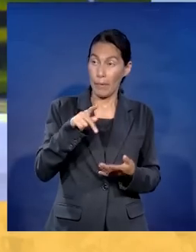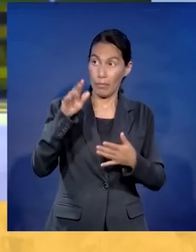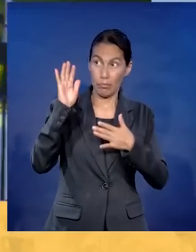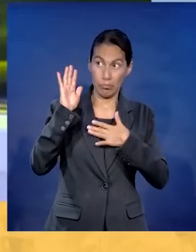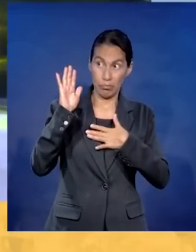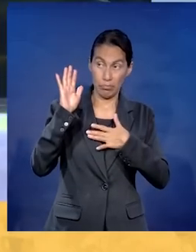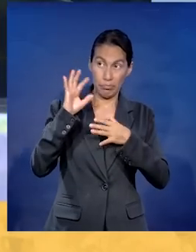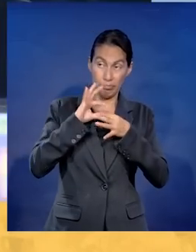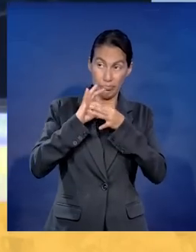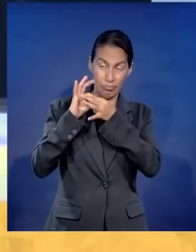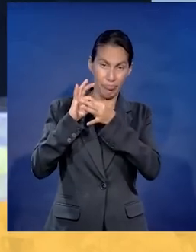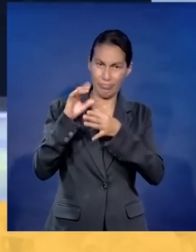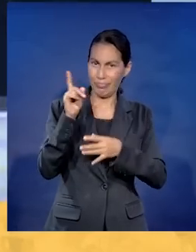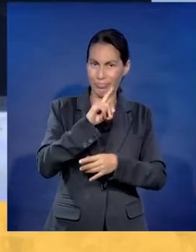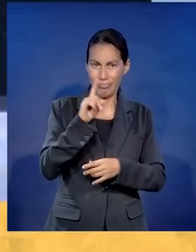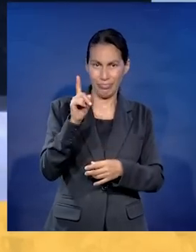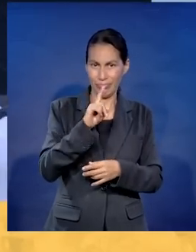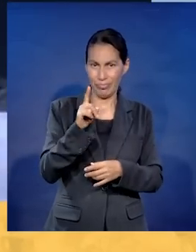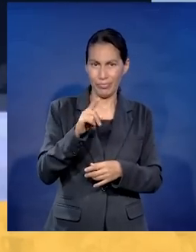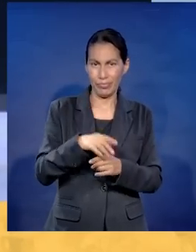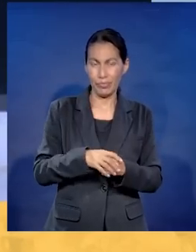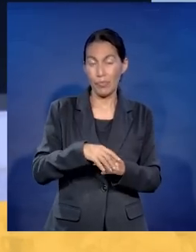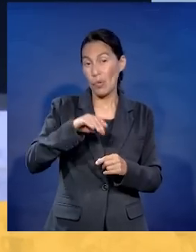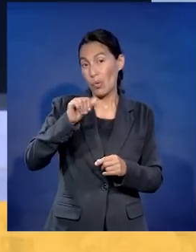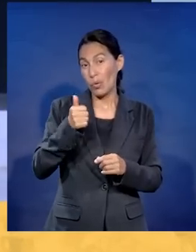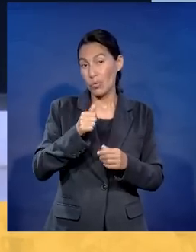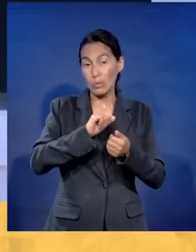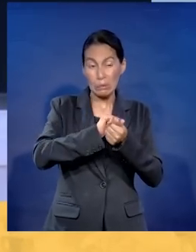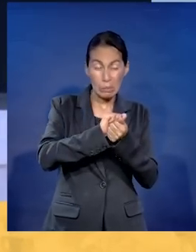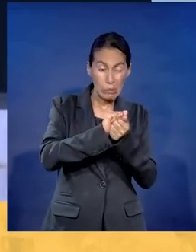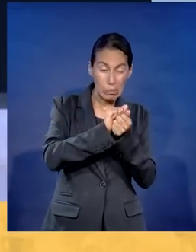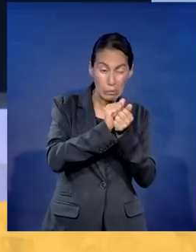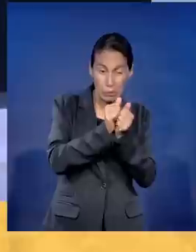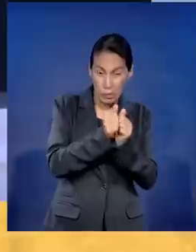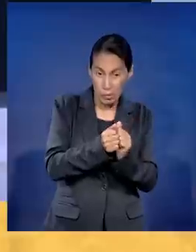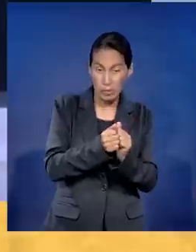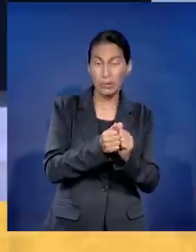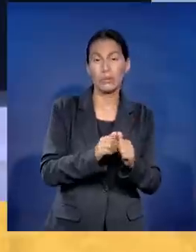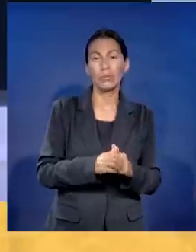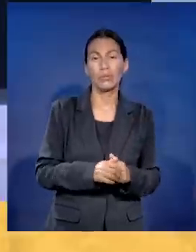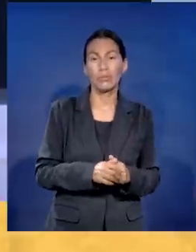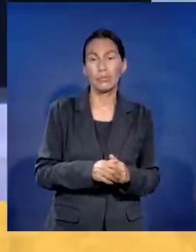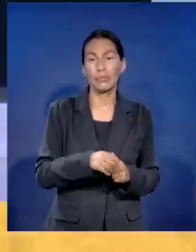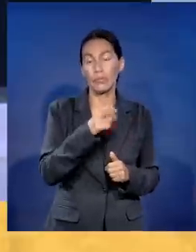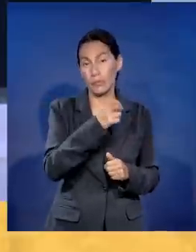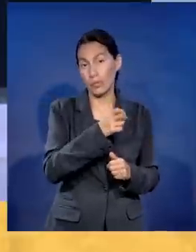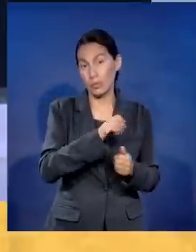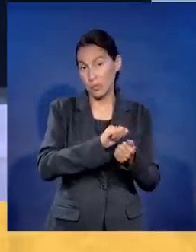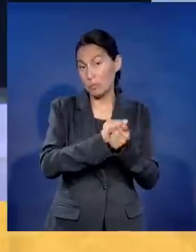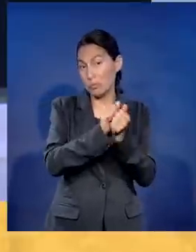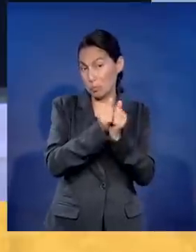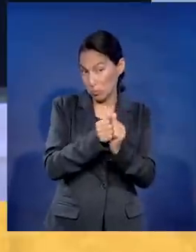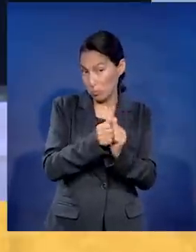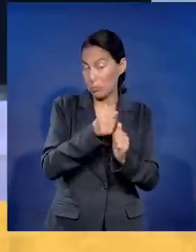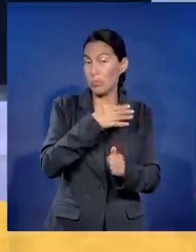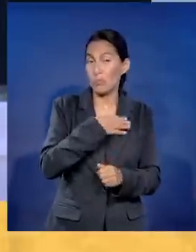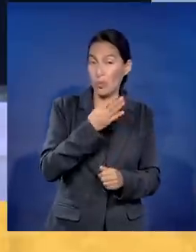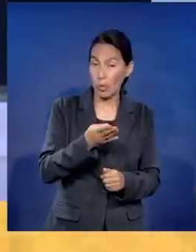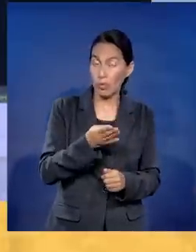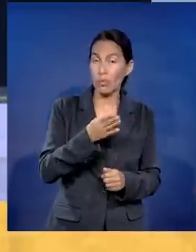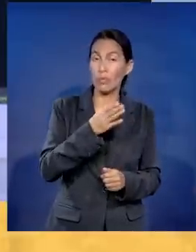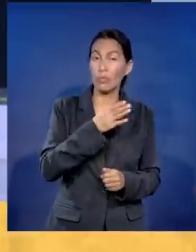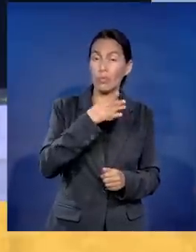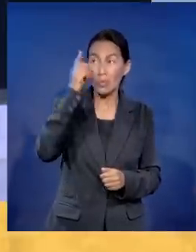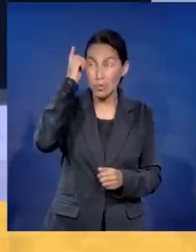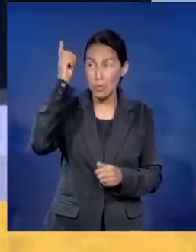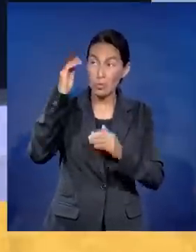todo bien pero no hay compromiso de nada otros son convencidos estos están más cerca porque están convencidos de que